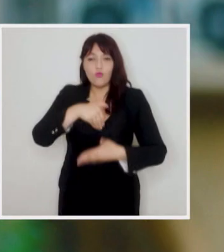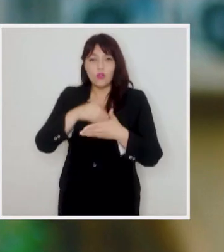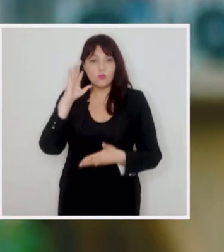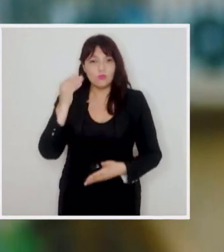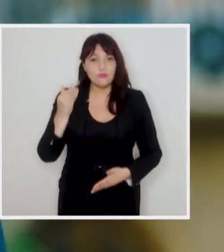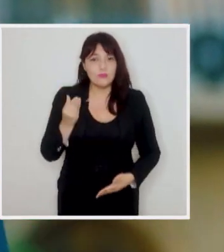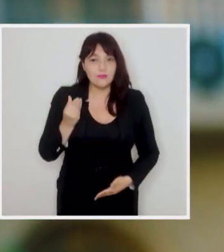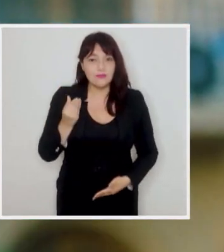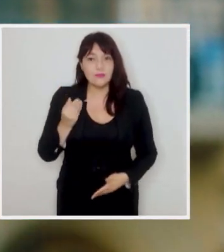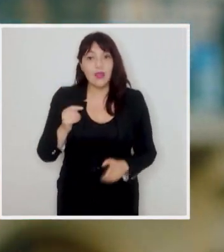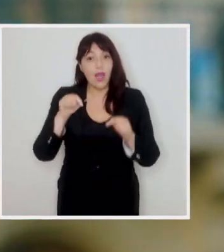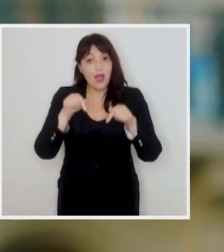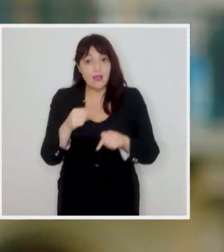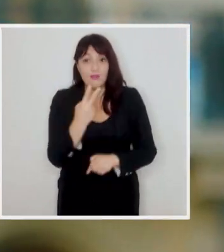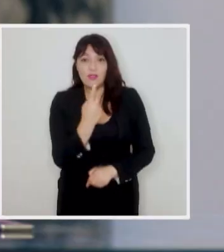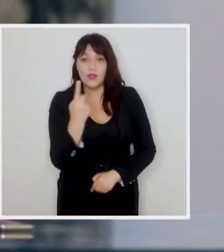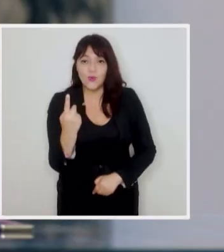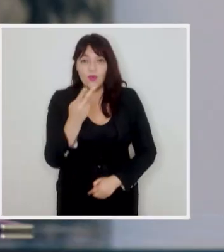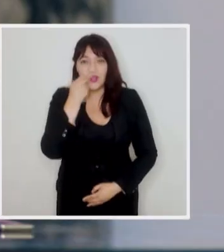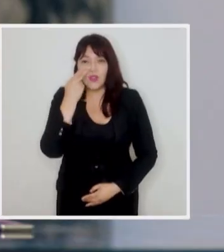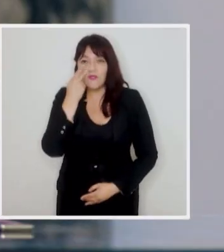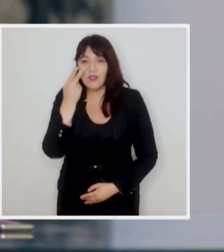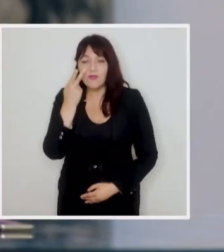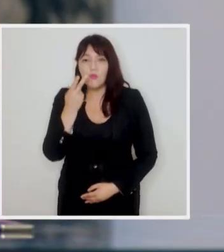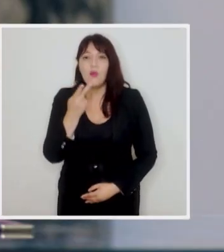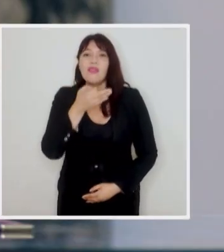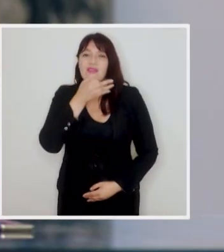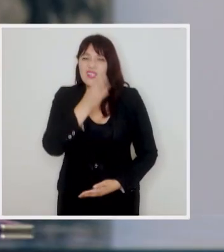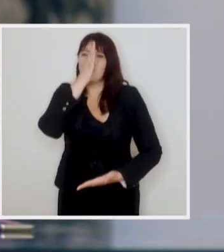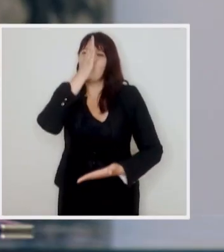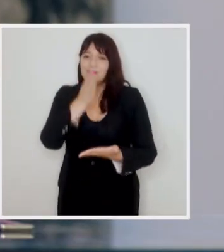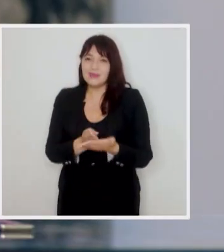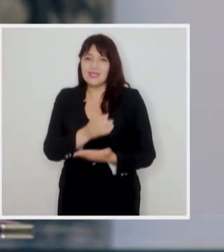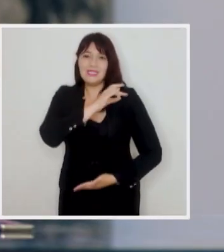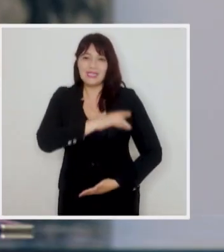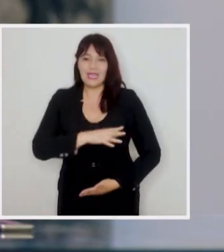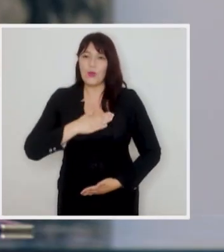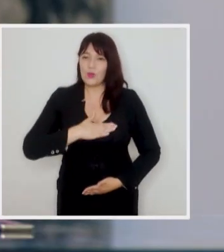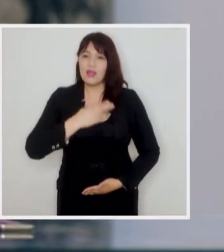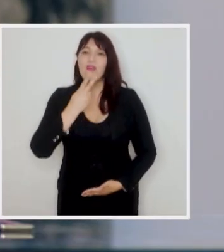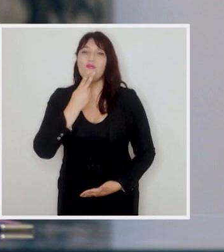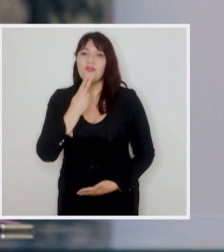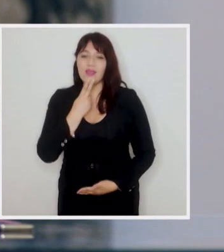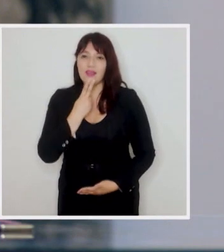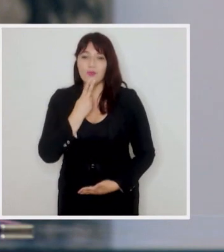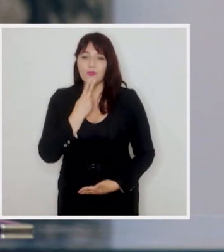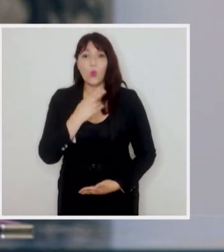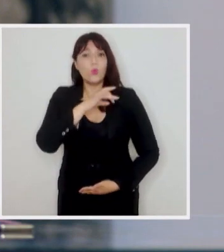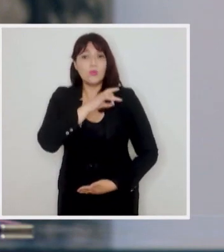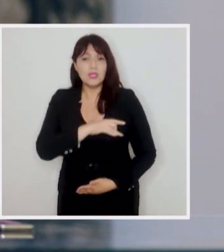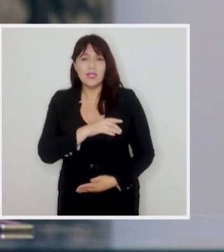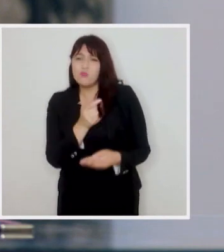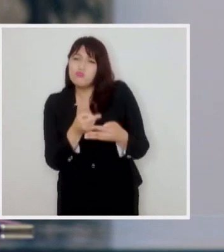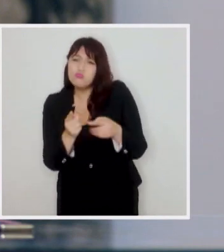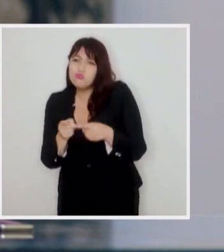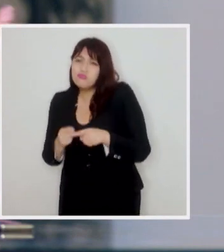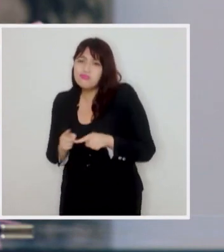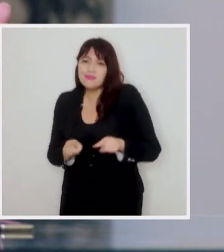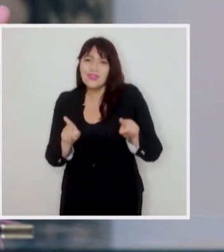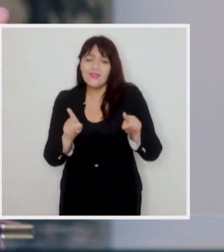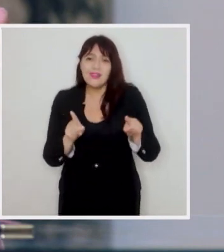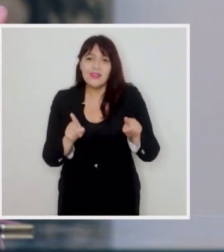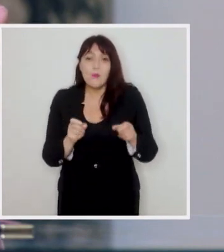21 de noviembre, yo voto Yasna Proboste. Este 21 de noviembre, vamos a decidir el Chile en el que nos gustaría vivir. Un